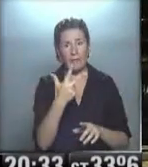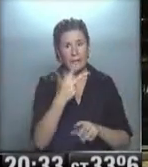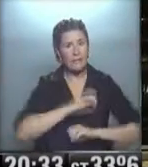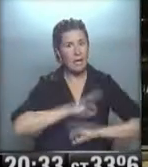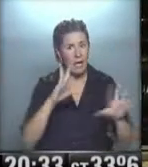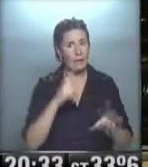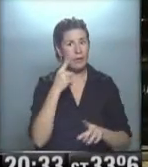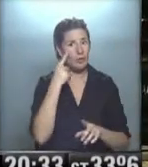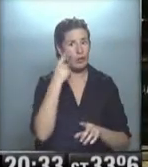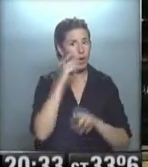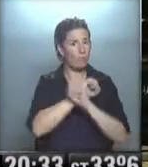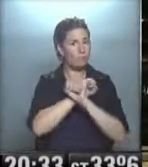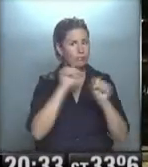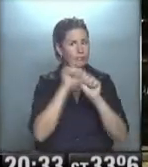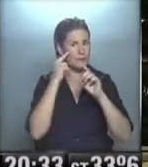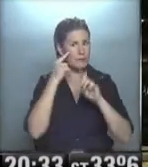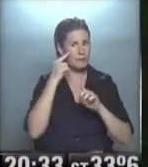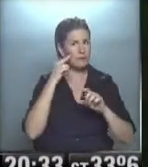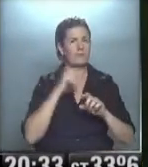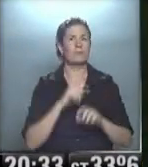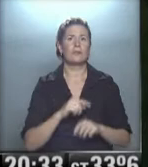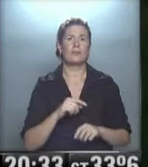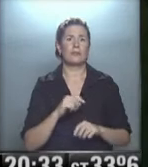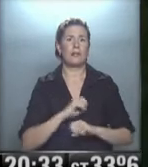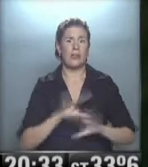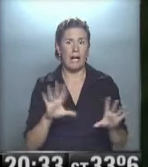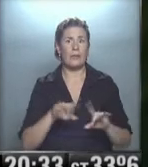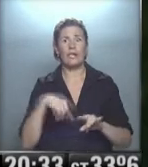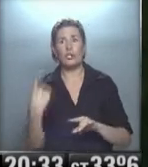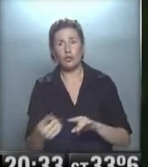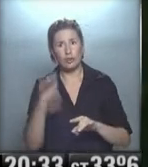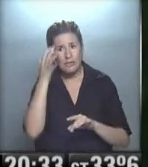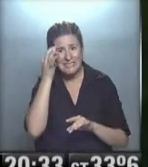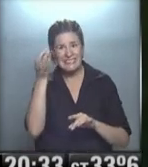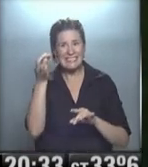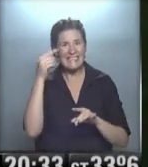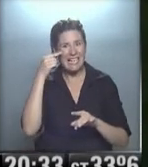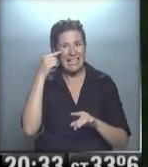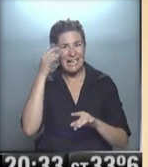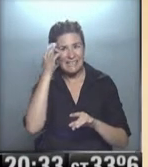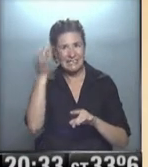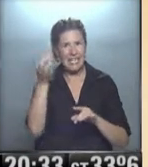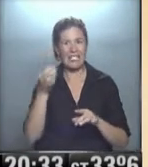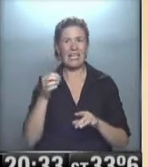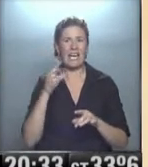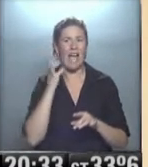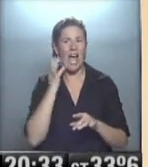ser operados en el curso de la mañana. Uno que se le acaba de extraer un cuerpo extraño intraestromal de córnea, también con una herida